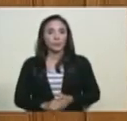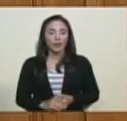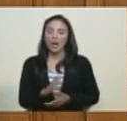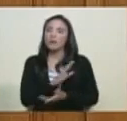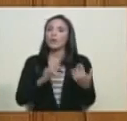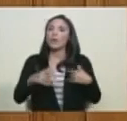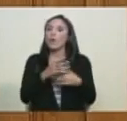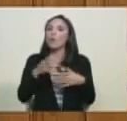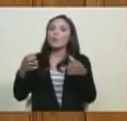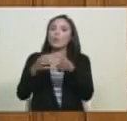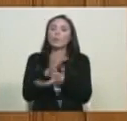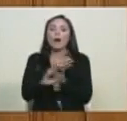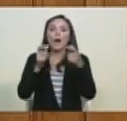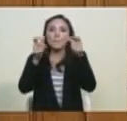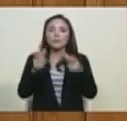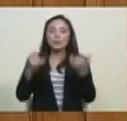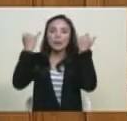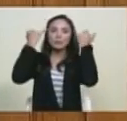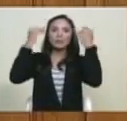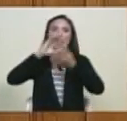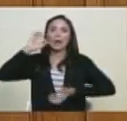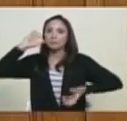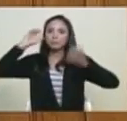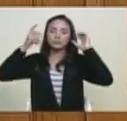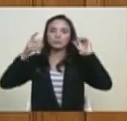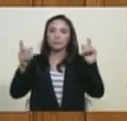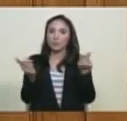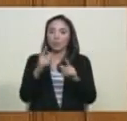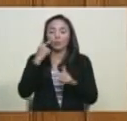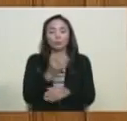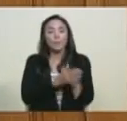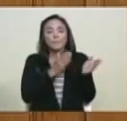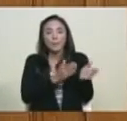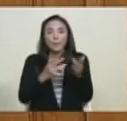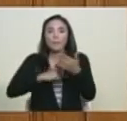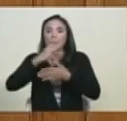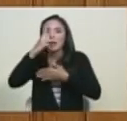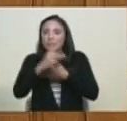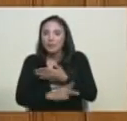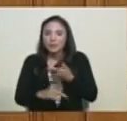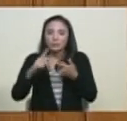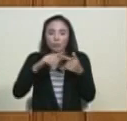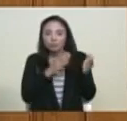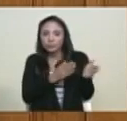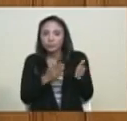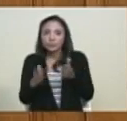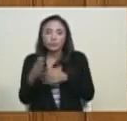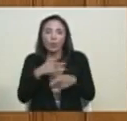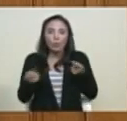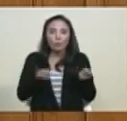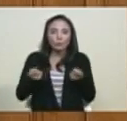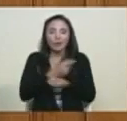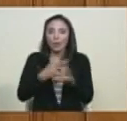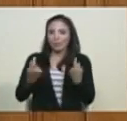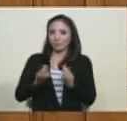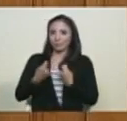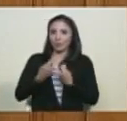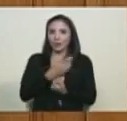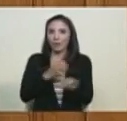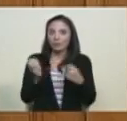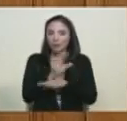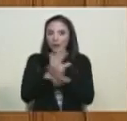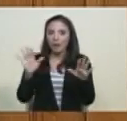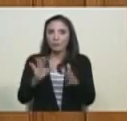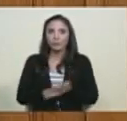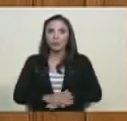volvió loca iba pasando por ahí. Esto ha sido muy bien planificado, financiado. Lo sabemos todos. Yo